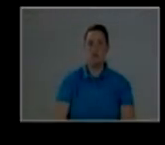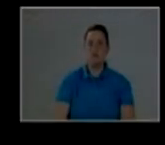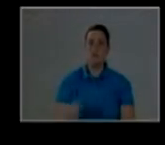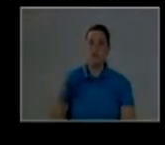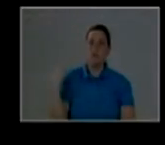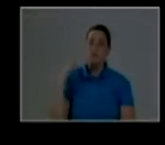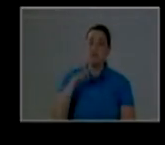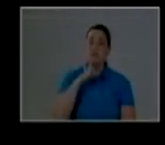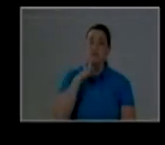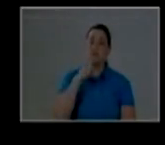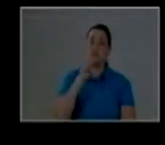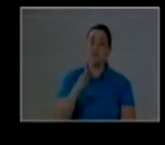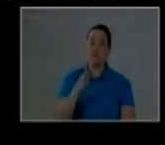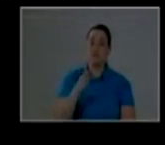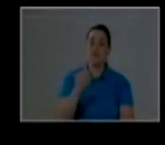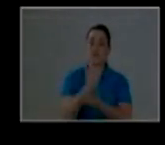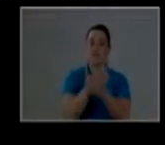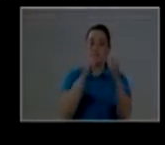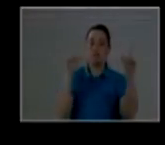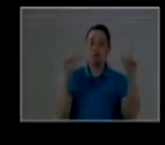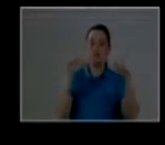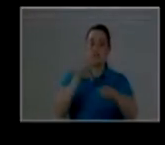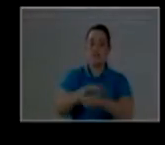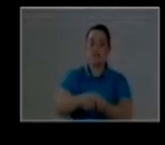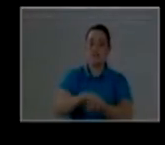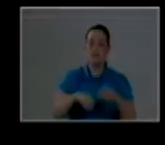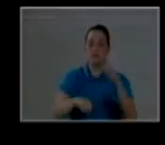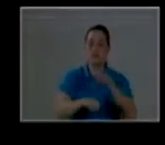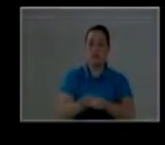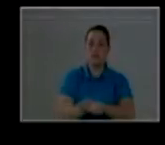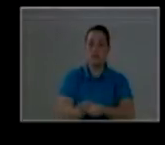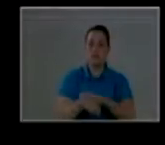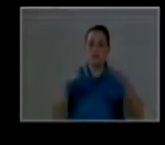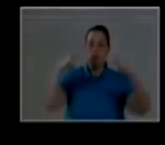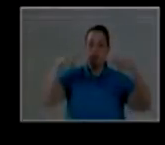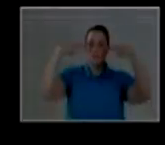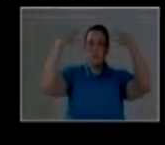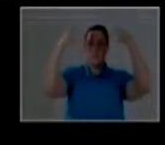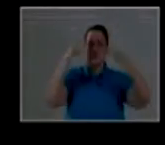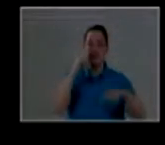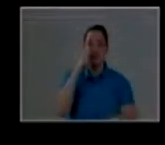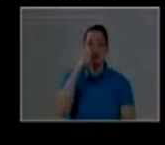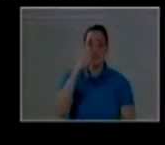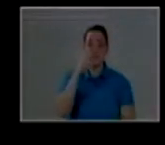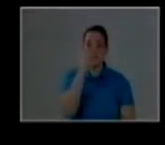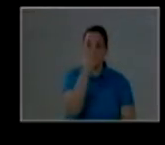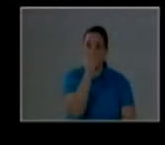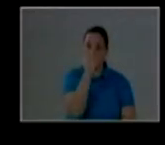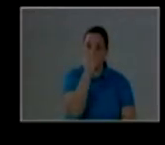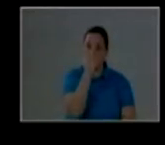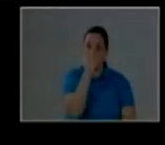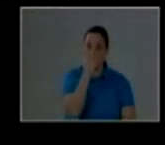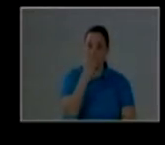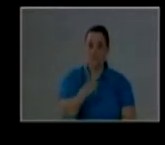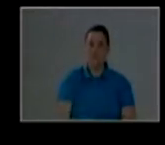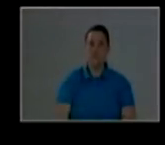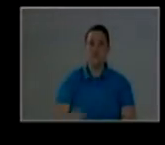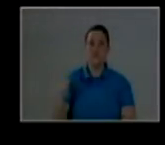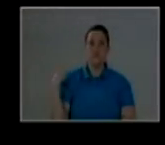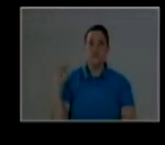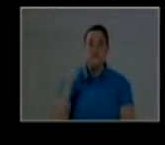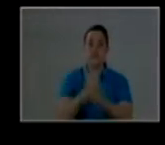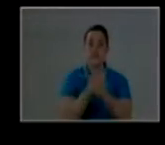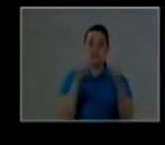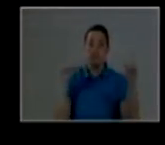libertad a los cautivos, recuperar la vista a los ciegos, para poner en libertad a los